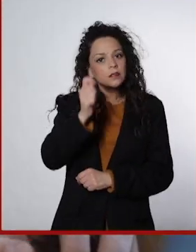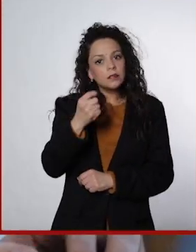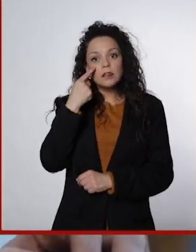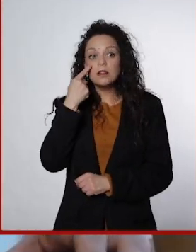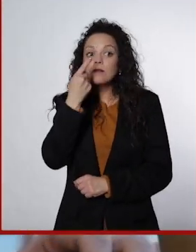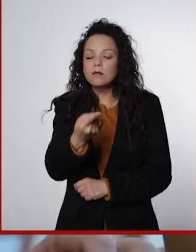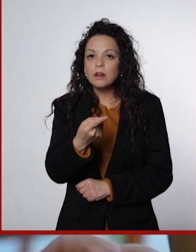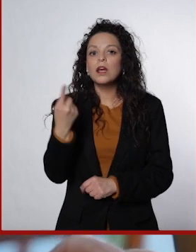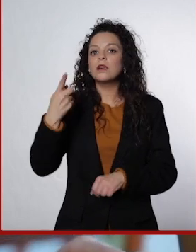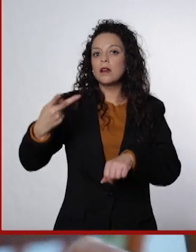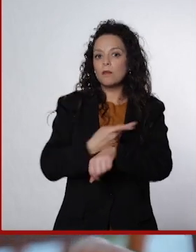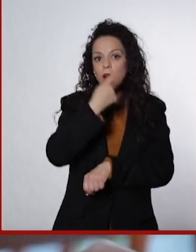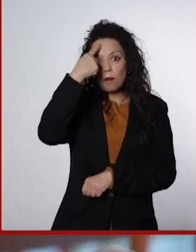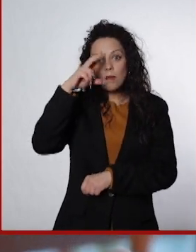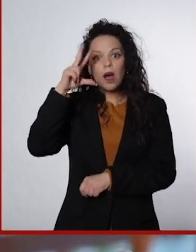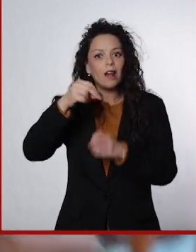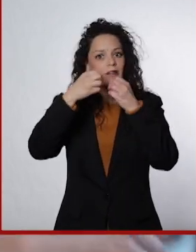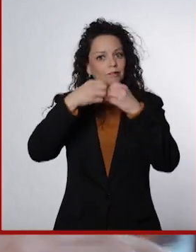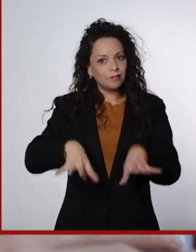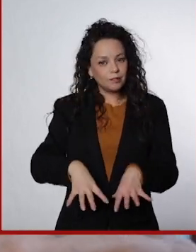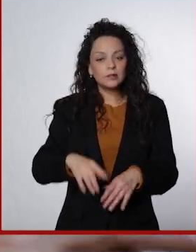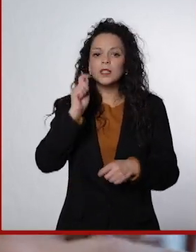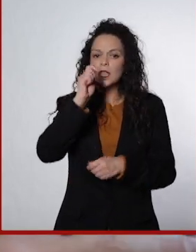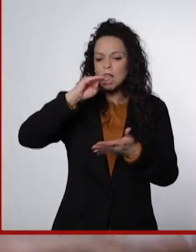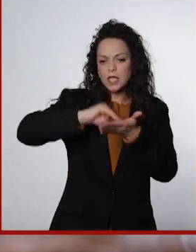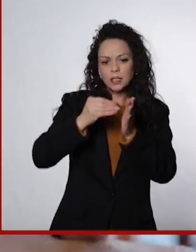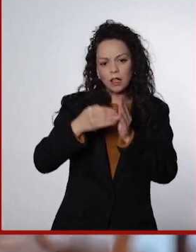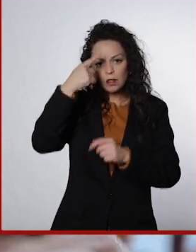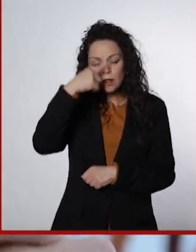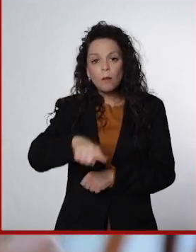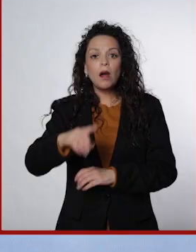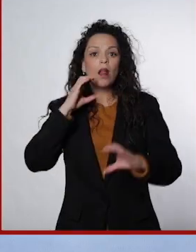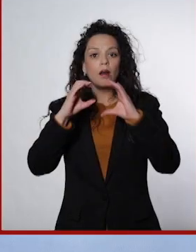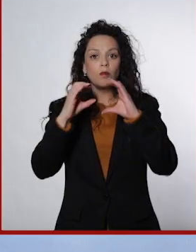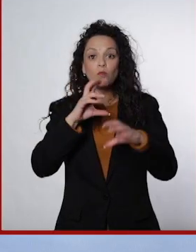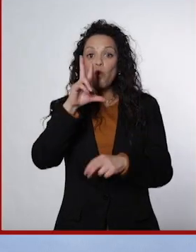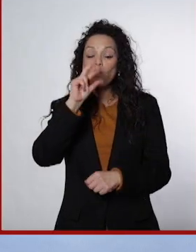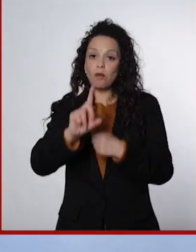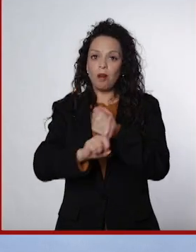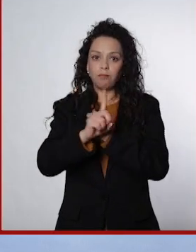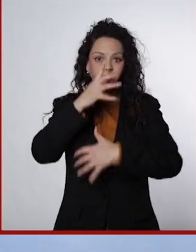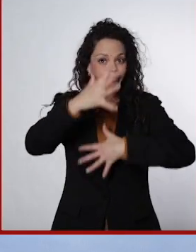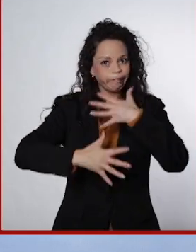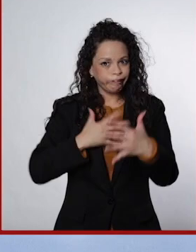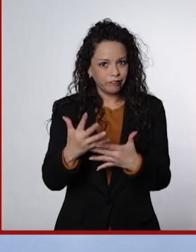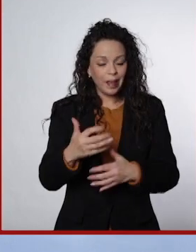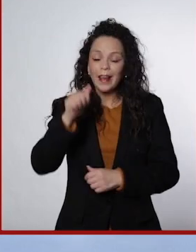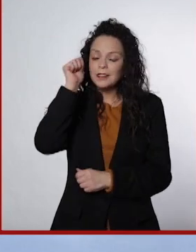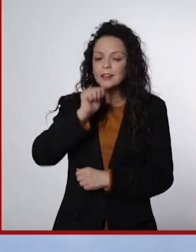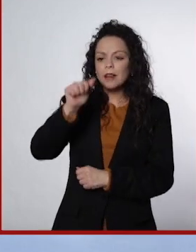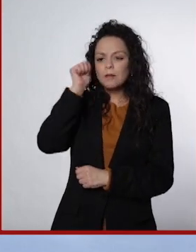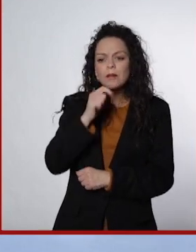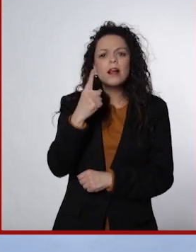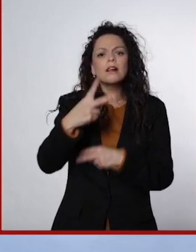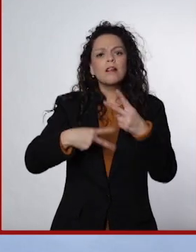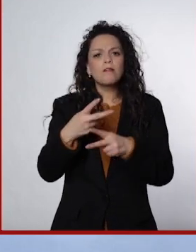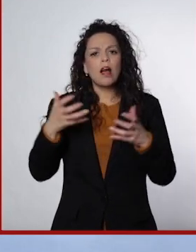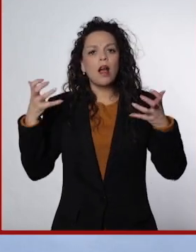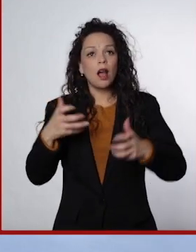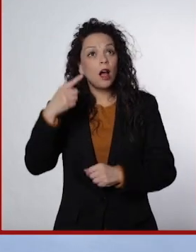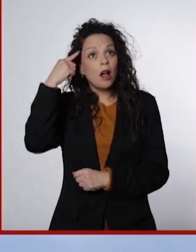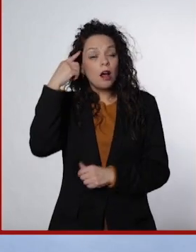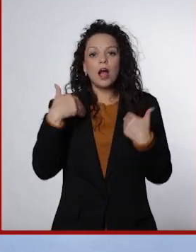no quemarnos. Conceptos y estrategias para generar comunicación no violenta. Como siempre, haremos conciencia en esta